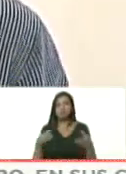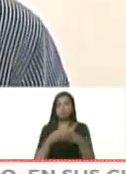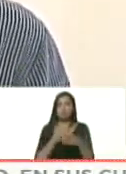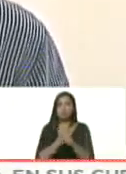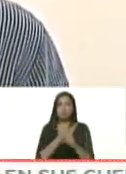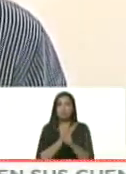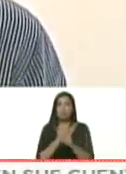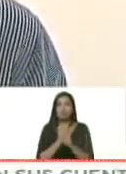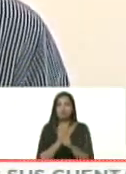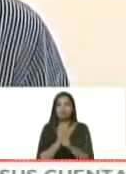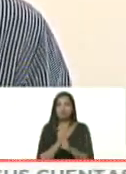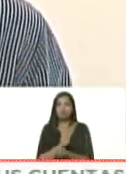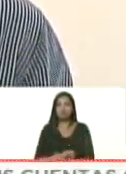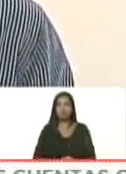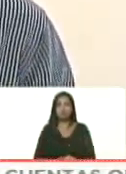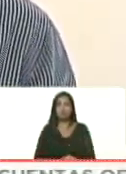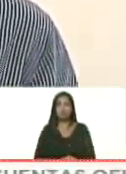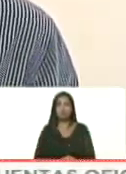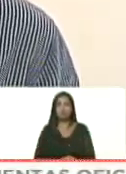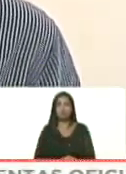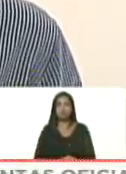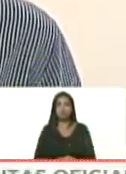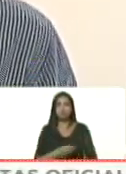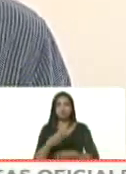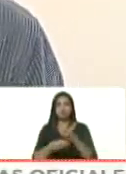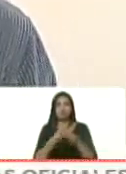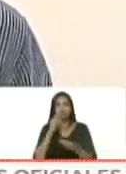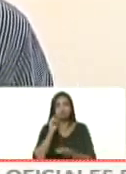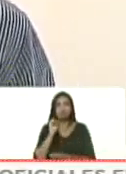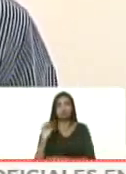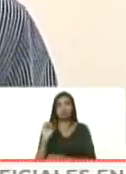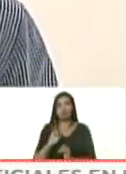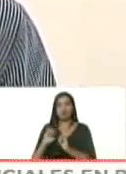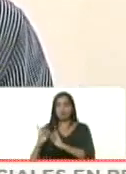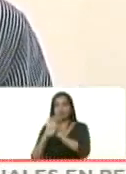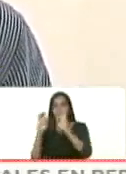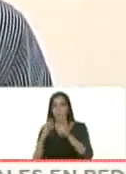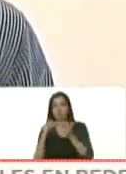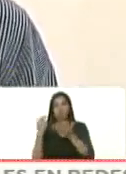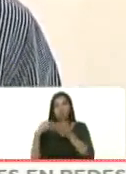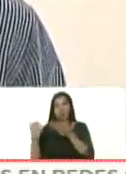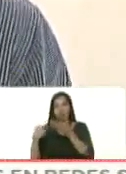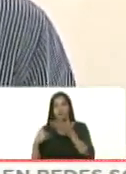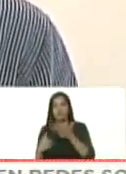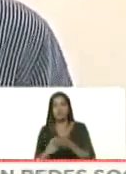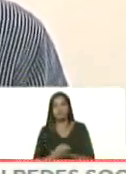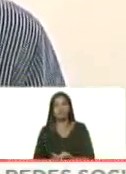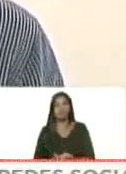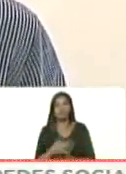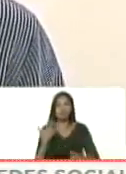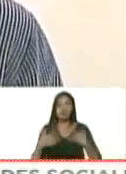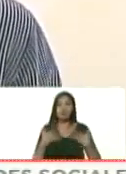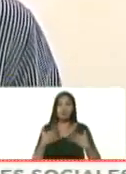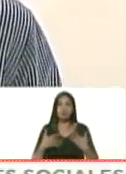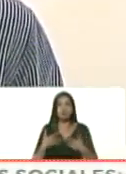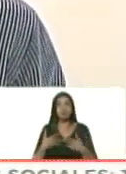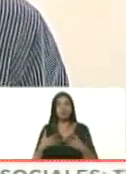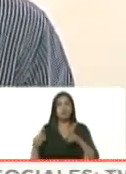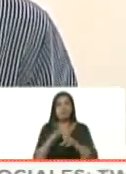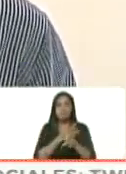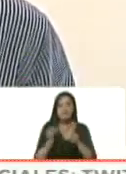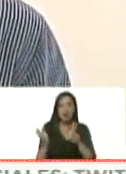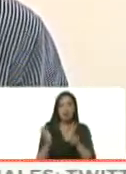y exhorta a que se eviten toda una serie de matrices de acciones agresivas,